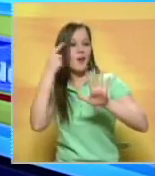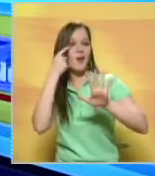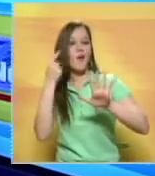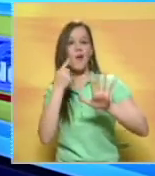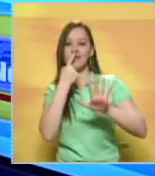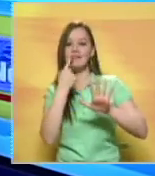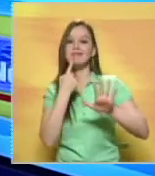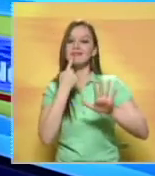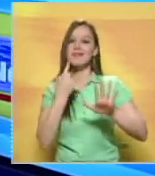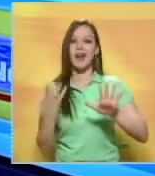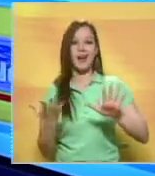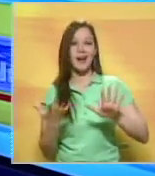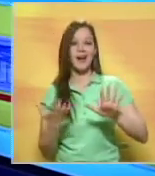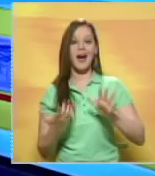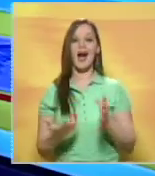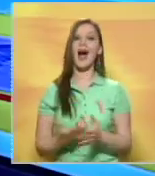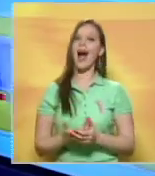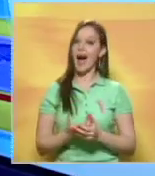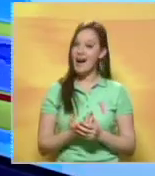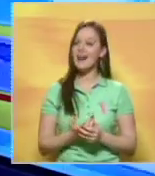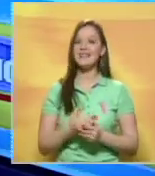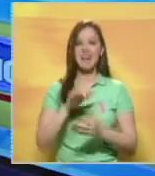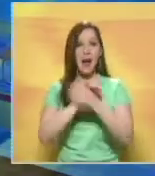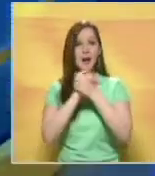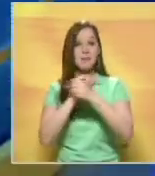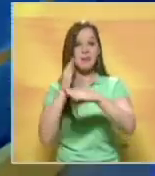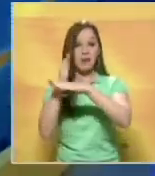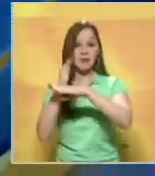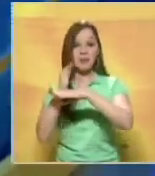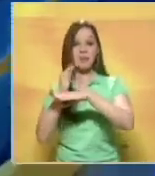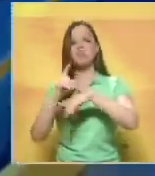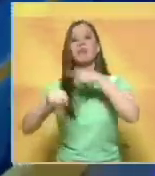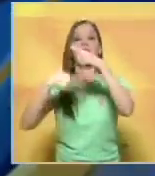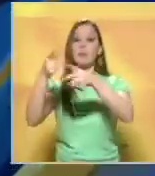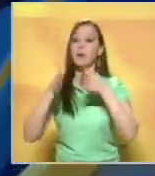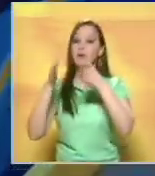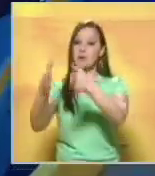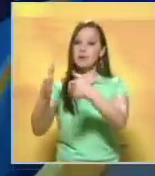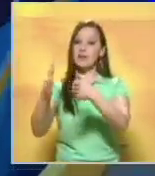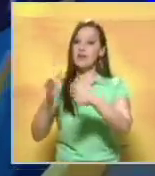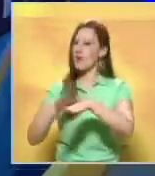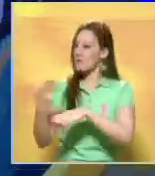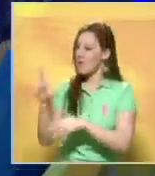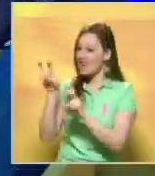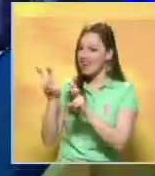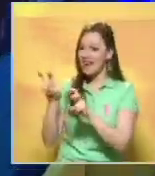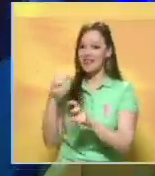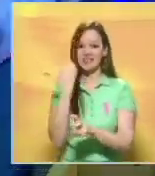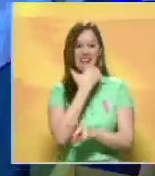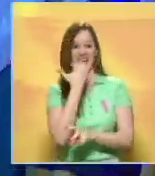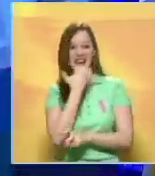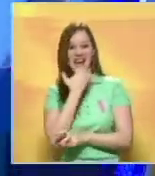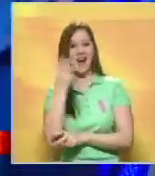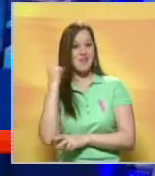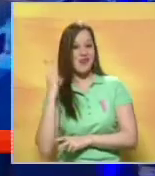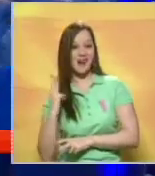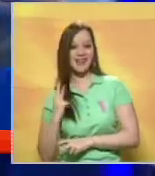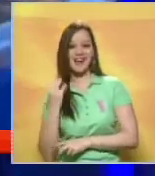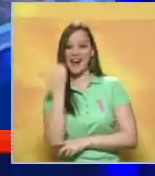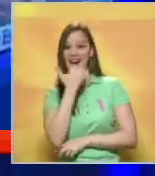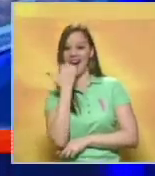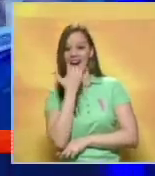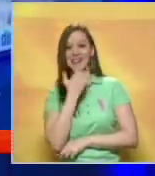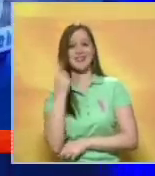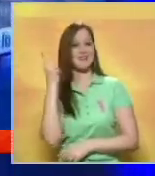estuvo medio raro. Pero bueno, amigos, vamos de inmediato a una pausa. En breve, reconocimiento. ¿Por qué raro? La música para los